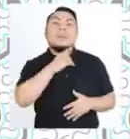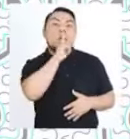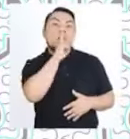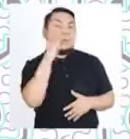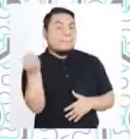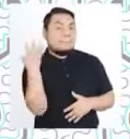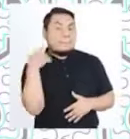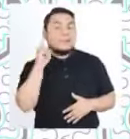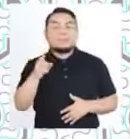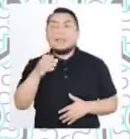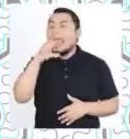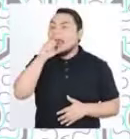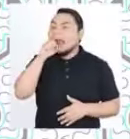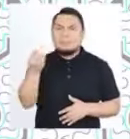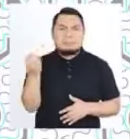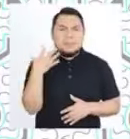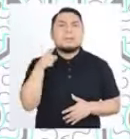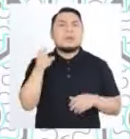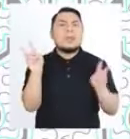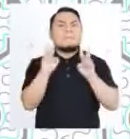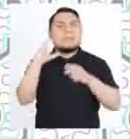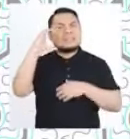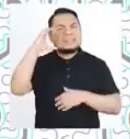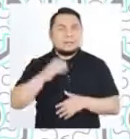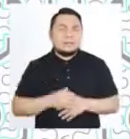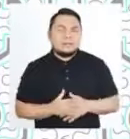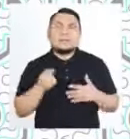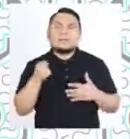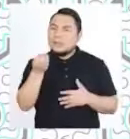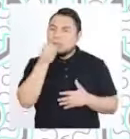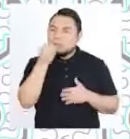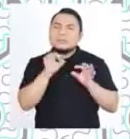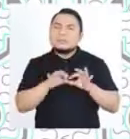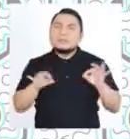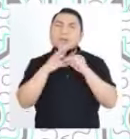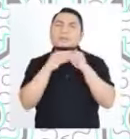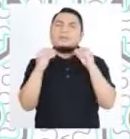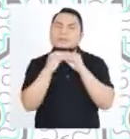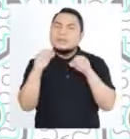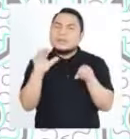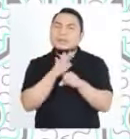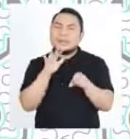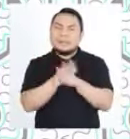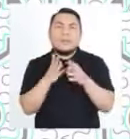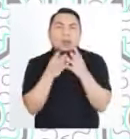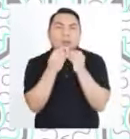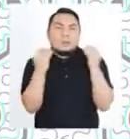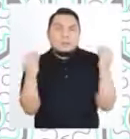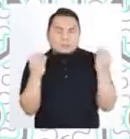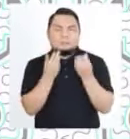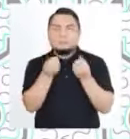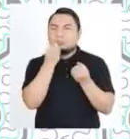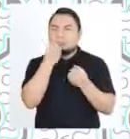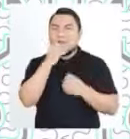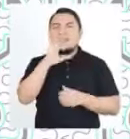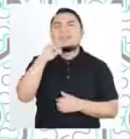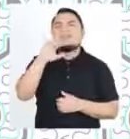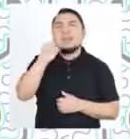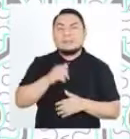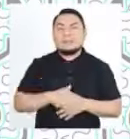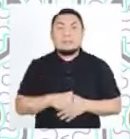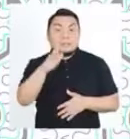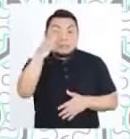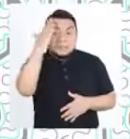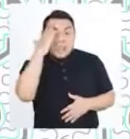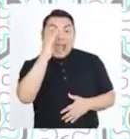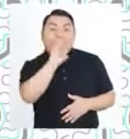Mi papá me dice que consuma naranja porque tiene vitamina C y que es mejor comer la fruta entera porque tiene mucha fibra.